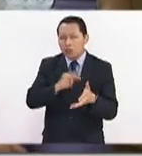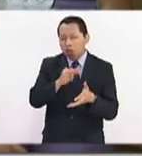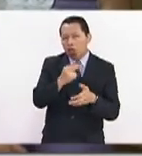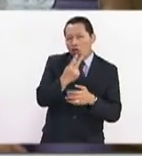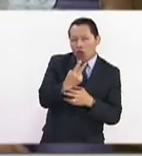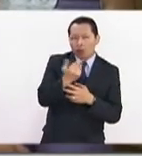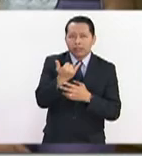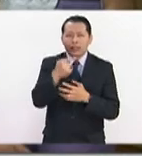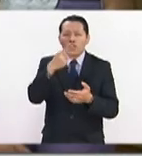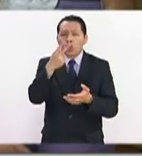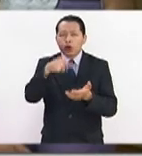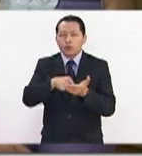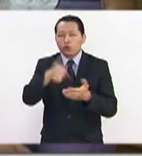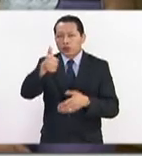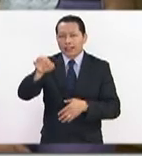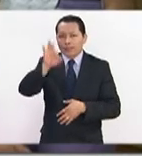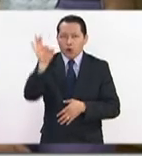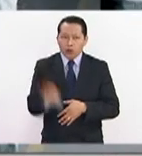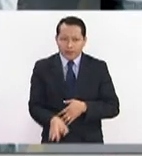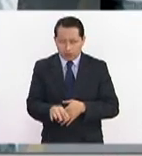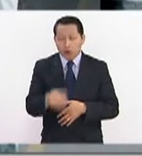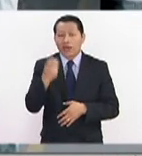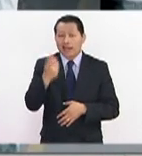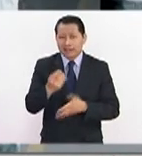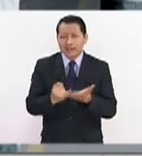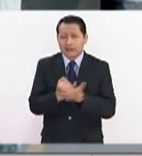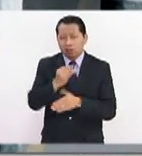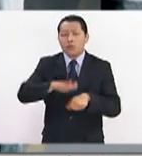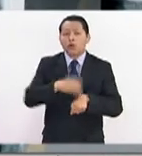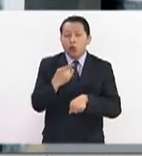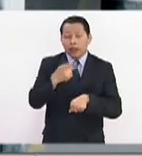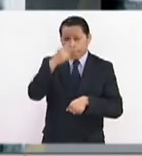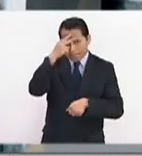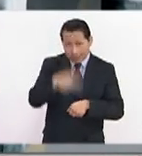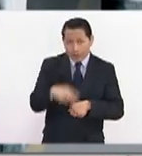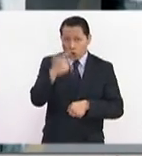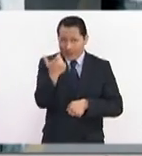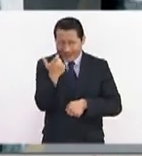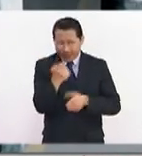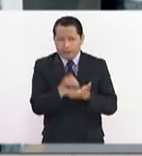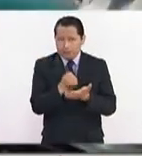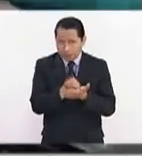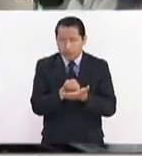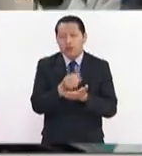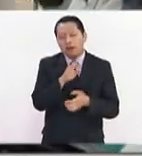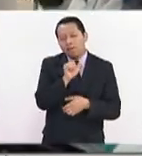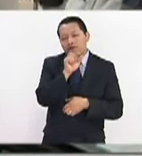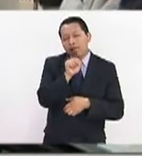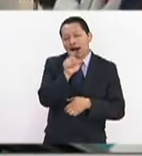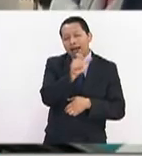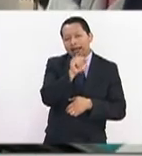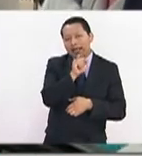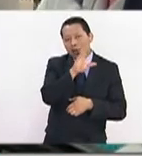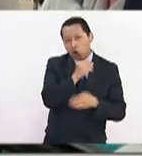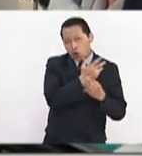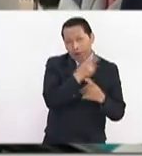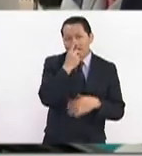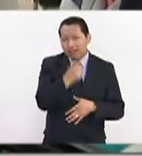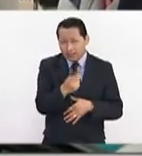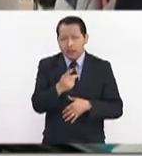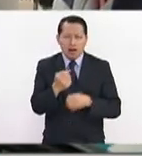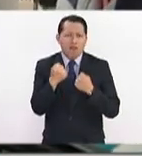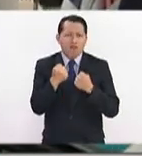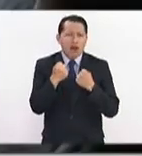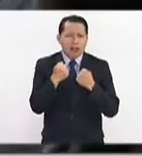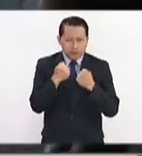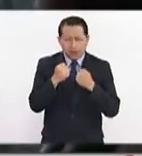y 2.6%. Esta decisión se basa en que la economía mexicana ha mostrado, según Banjico, fortaleza ante un